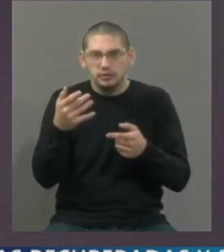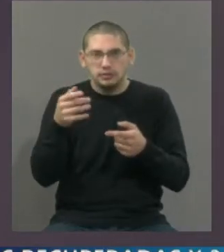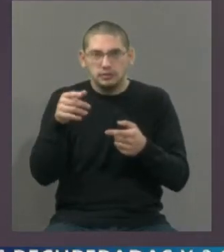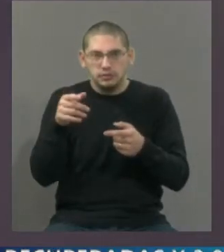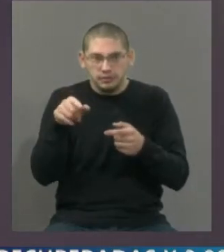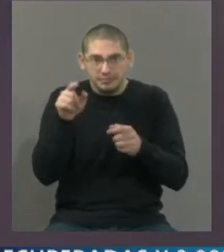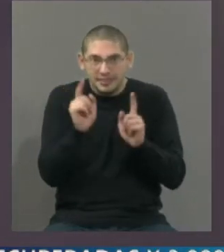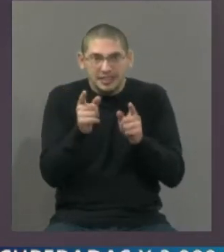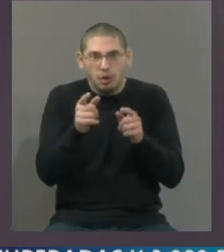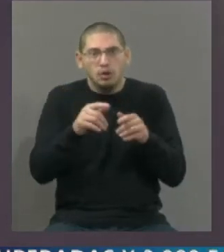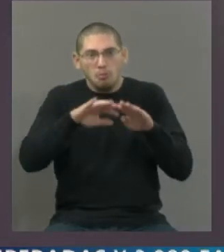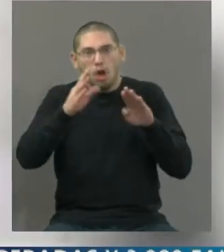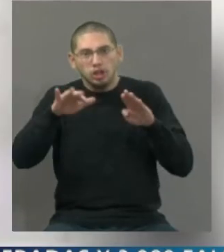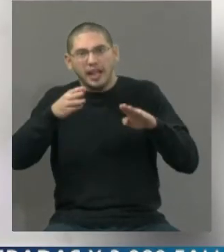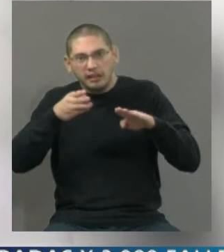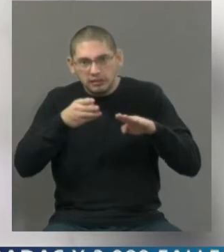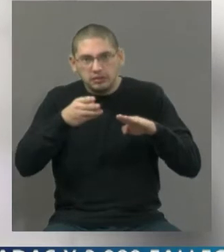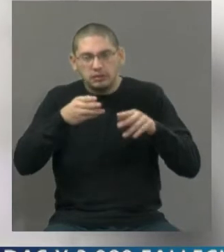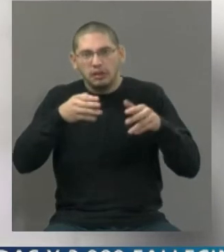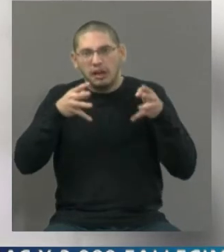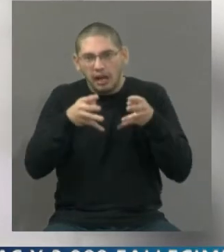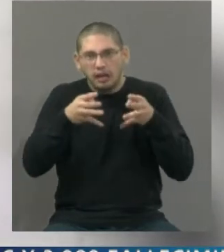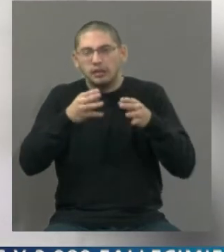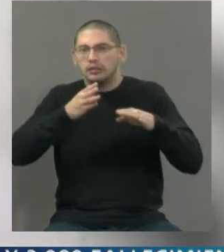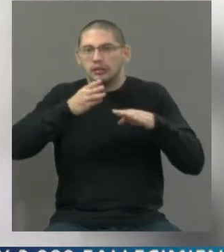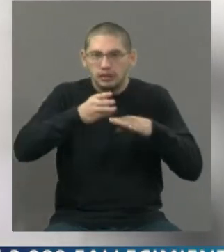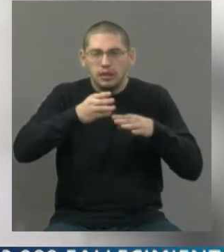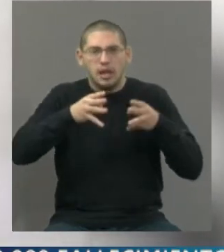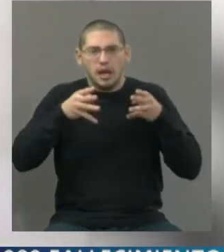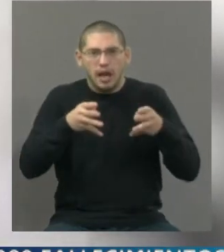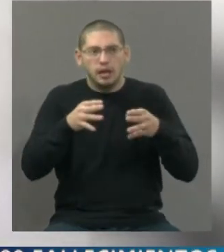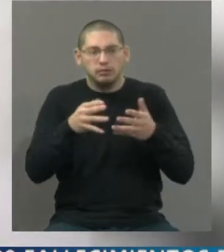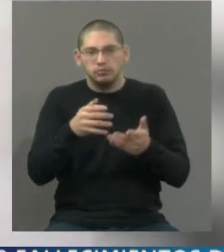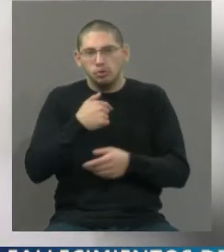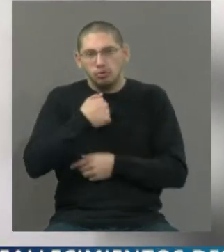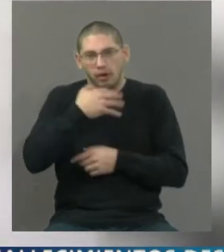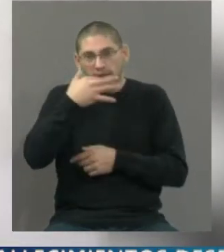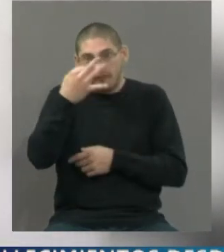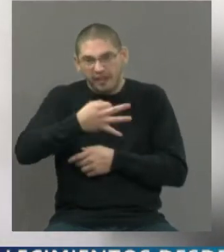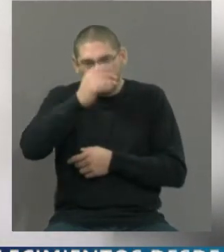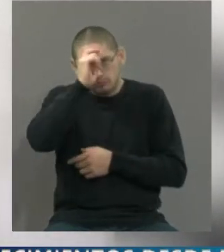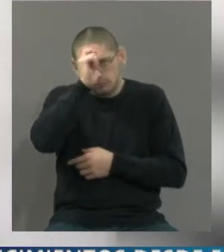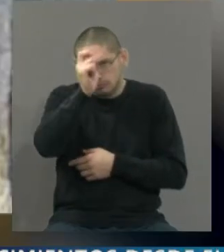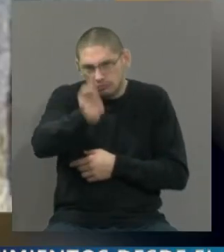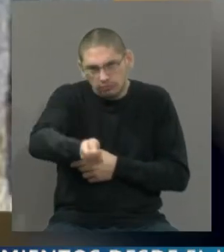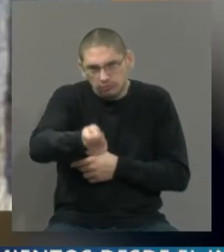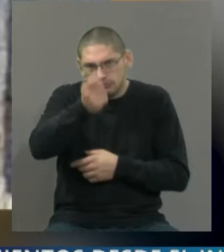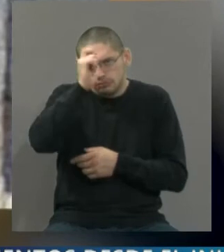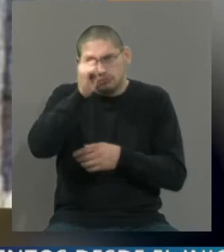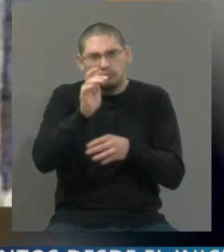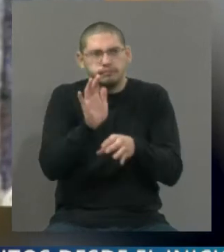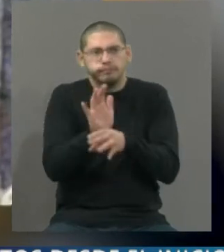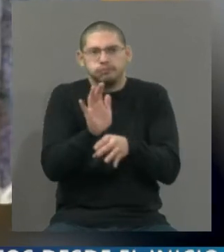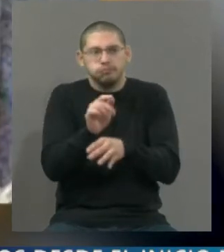muy complicado. Pero bueno, la verdad es que acá es donde yo me saco el sombrero, donde digo, bueno, el tipo, para algún coaching